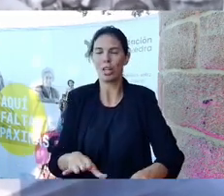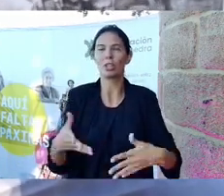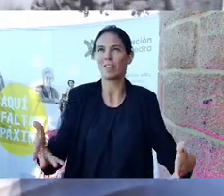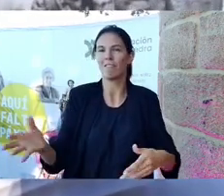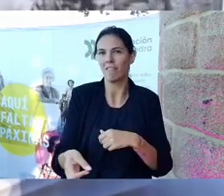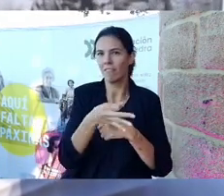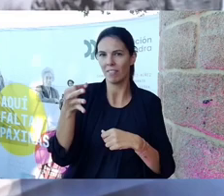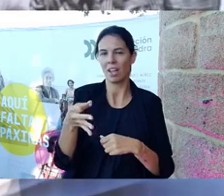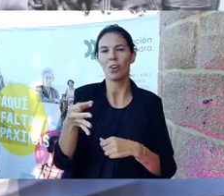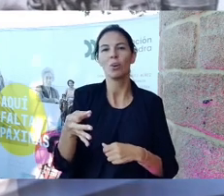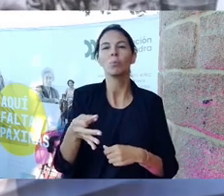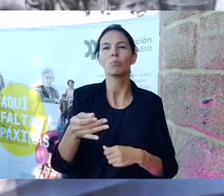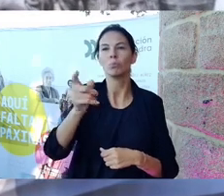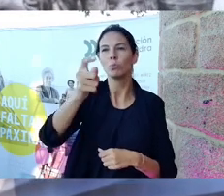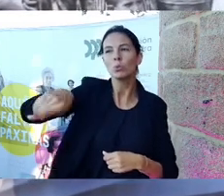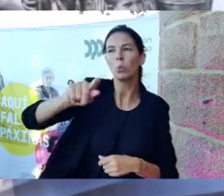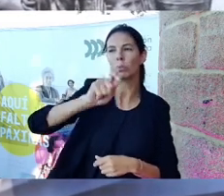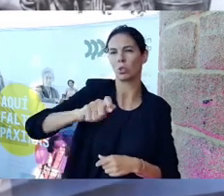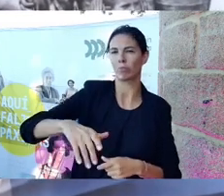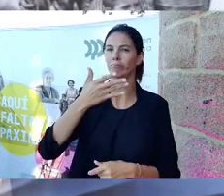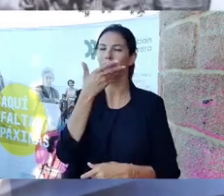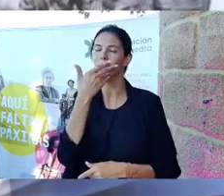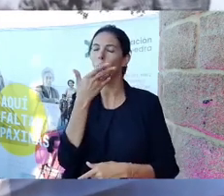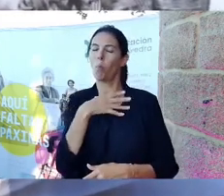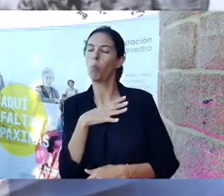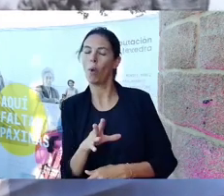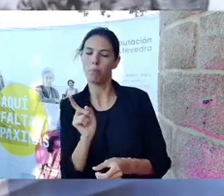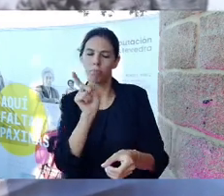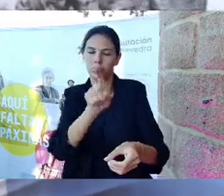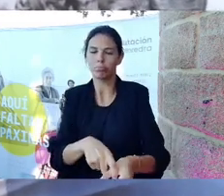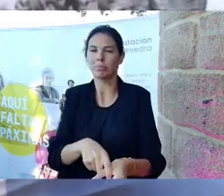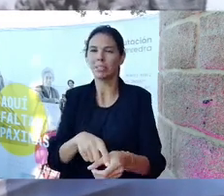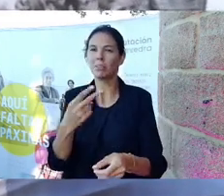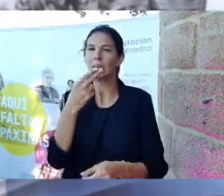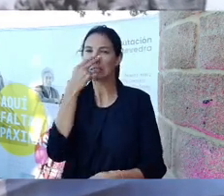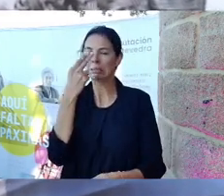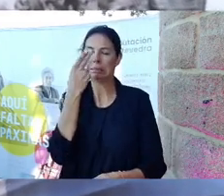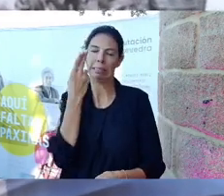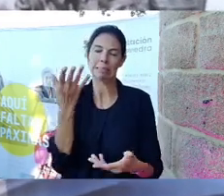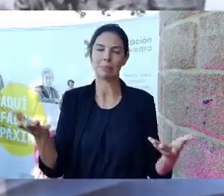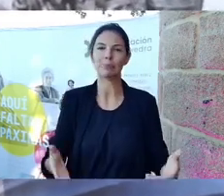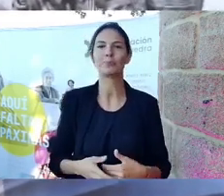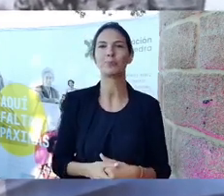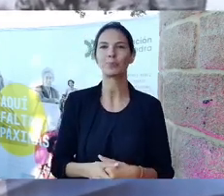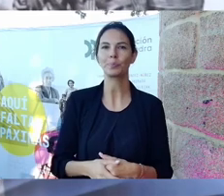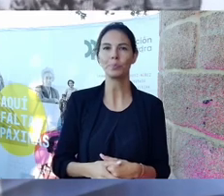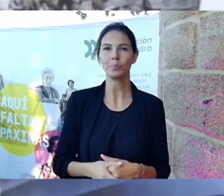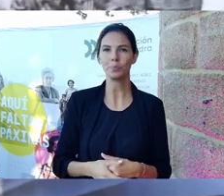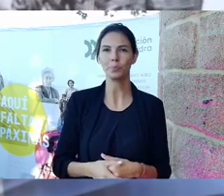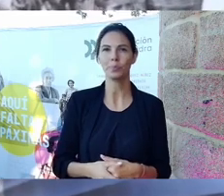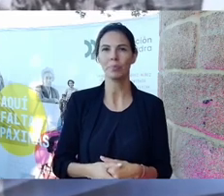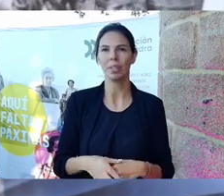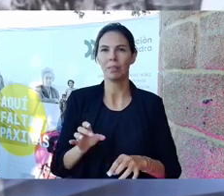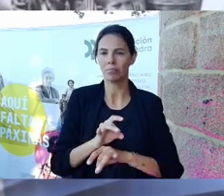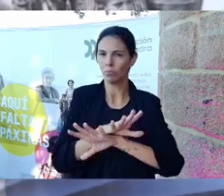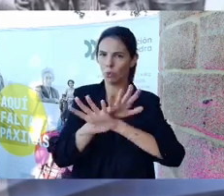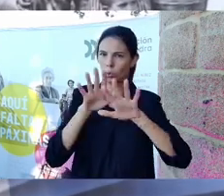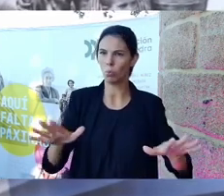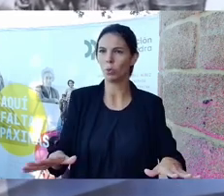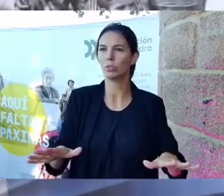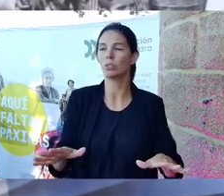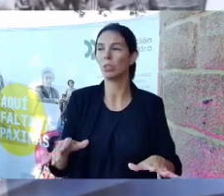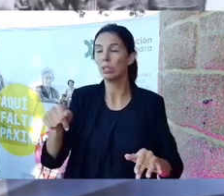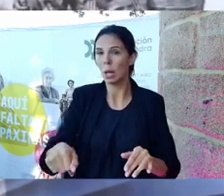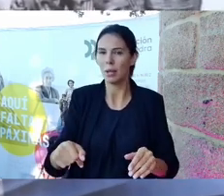e da historia, pois seguro que tedes a persoas coñecidas que lle interesan participar nesta residencia. Por